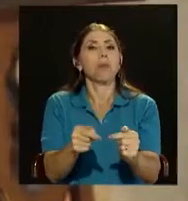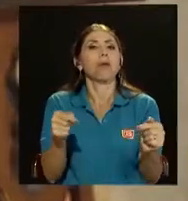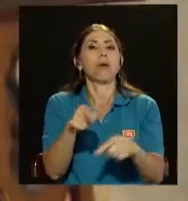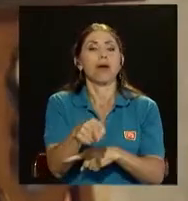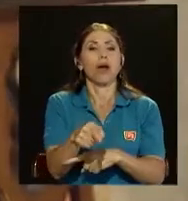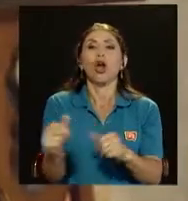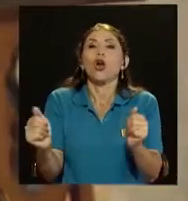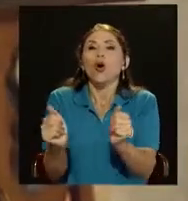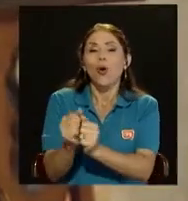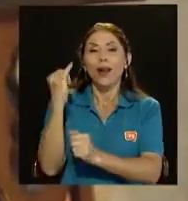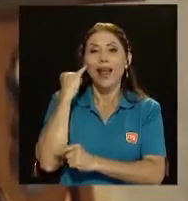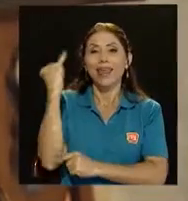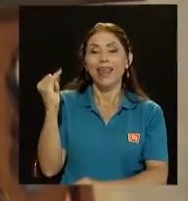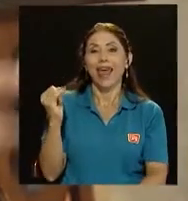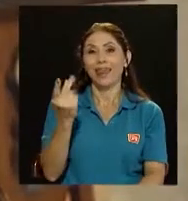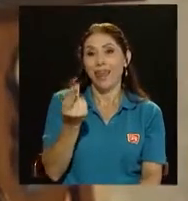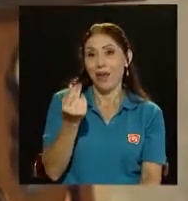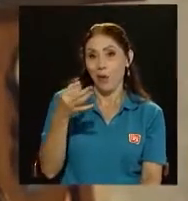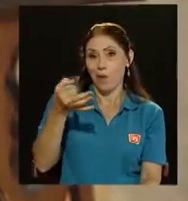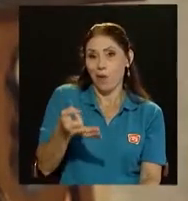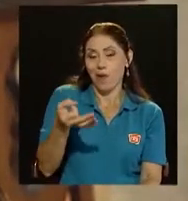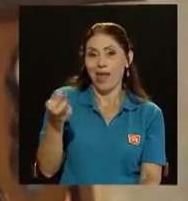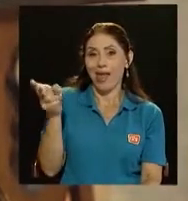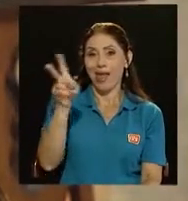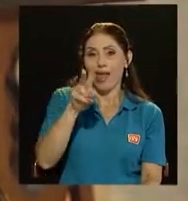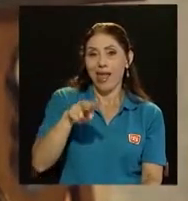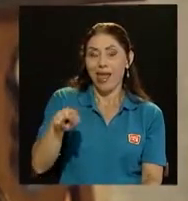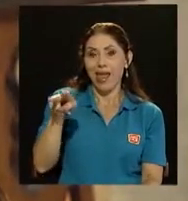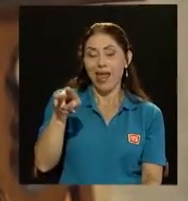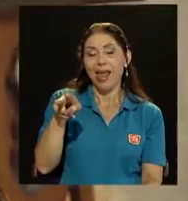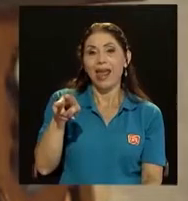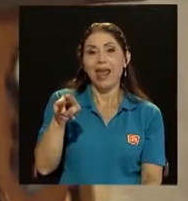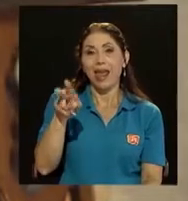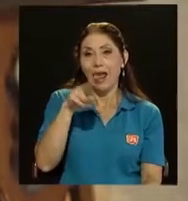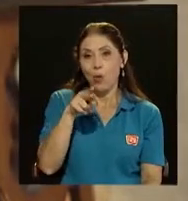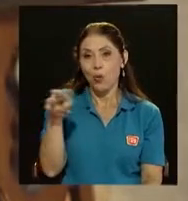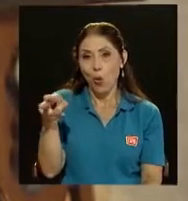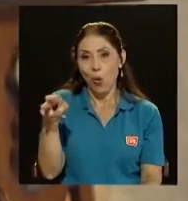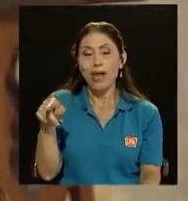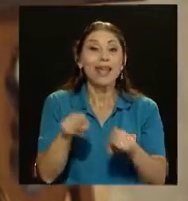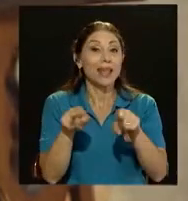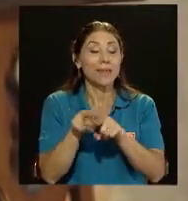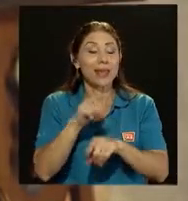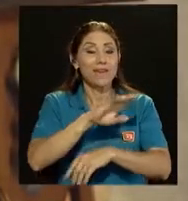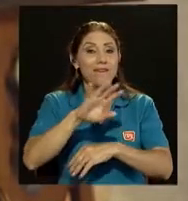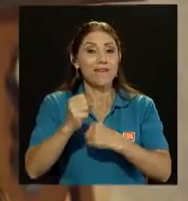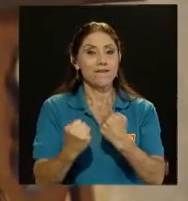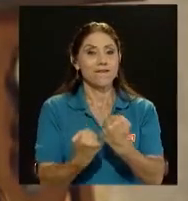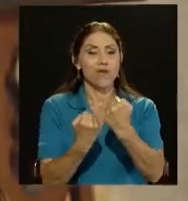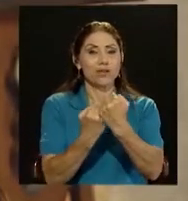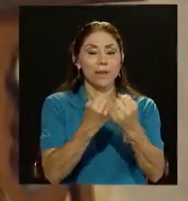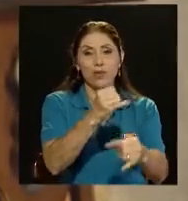del euro y el reforzamiento de la institucionalidad de la Unión Europea. De manera